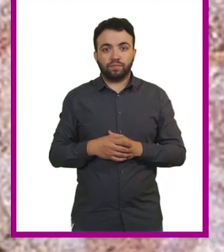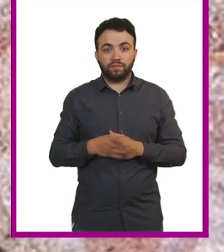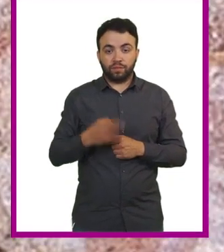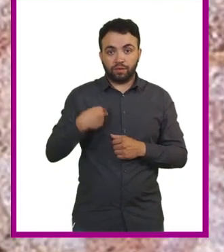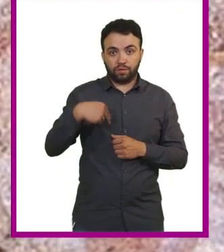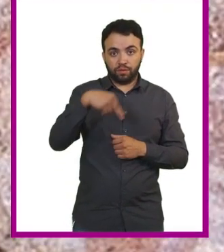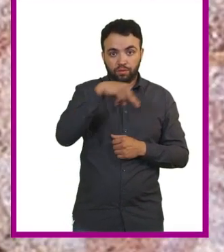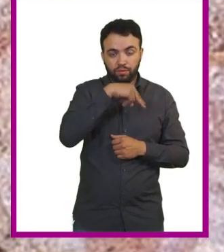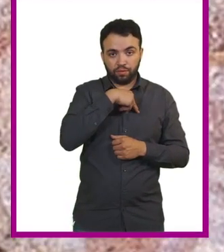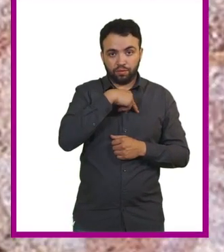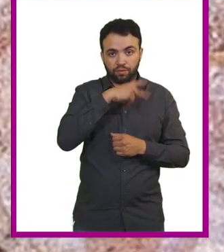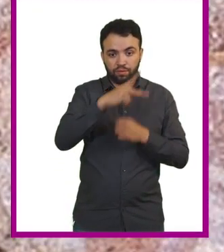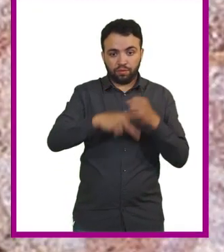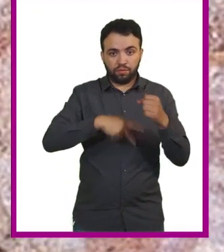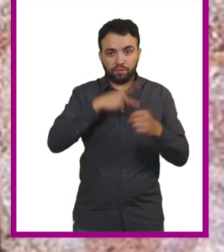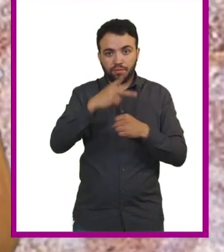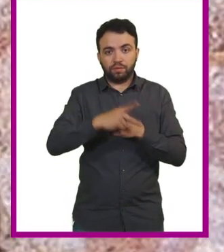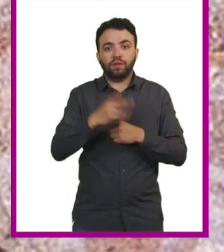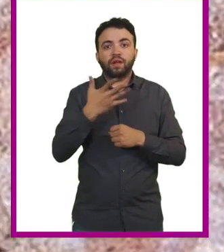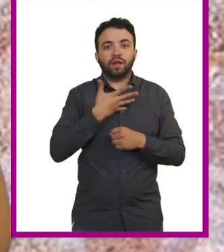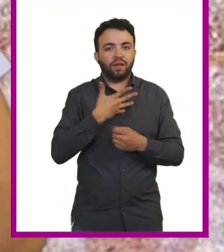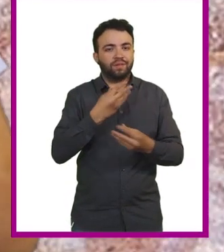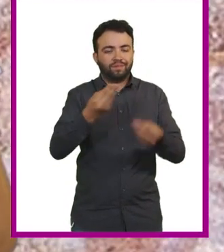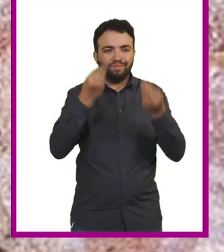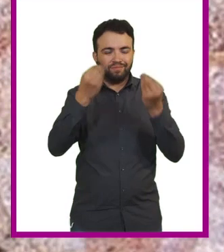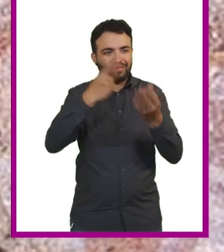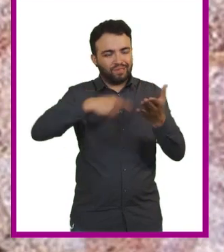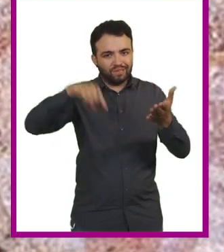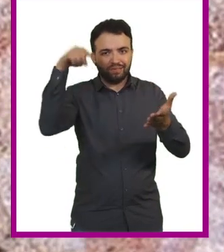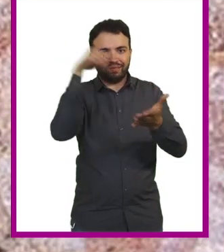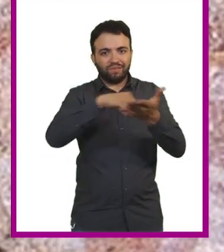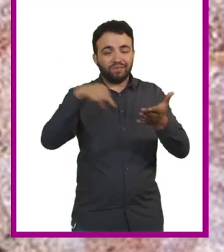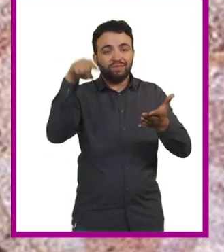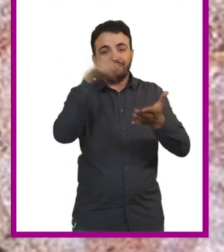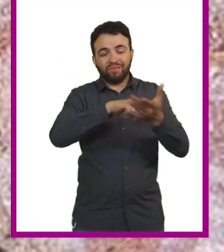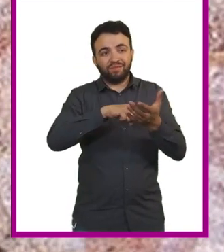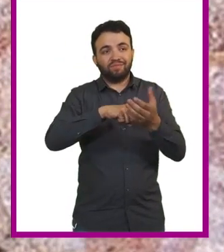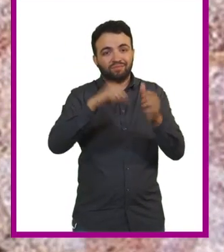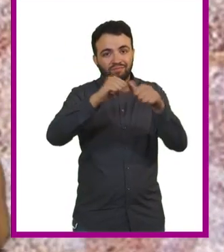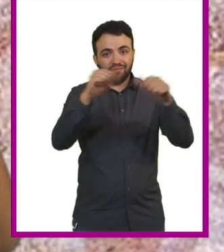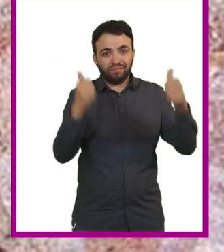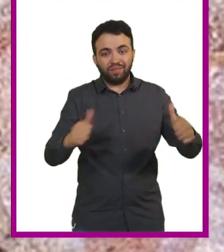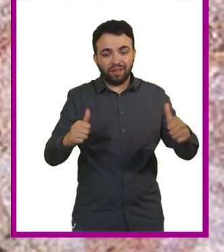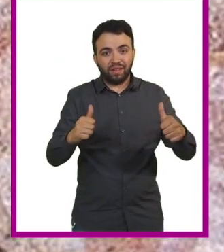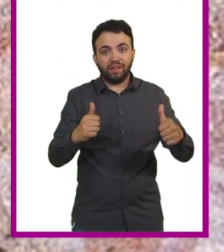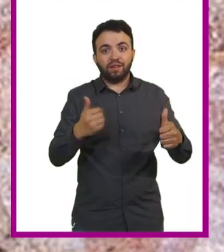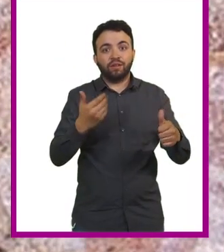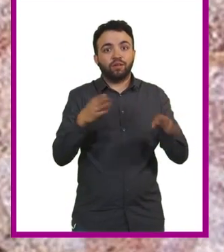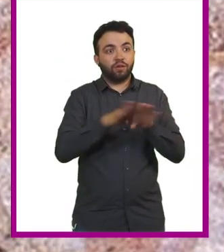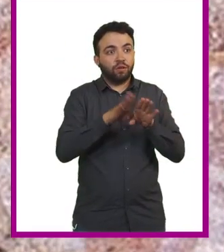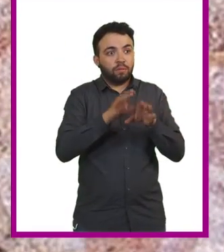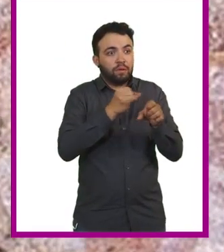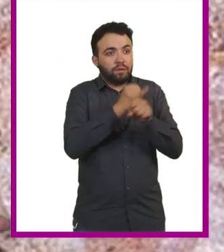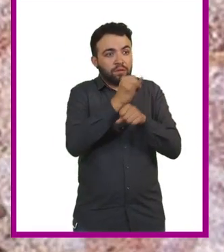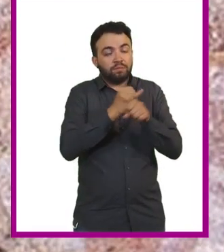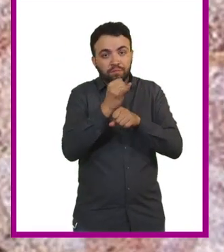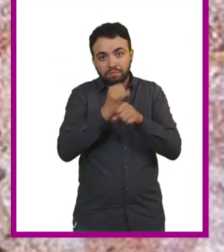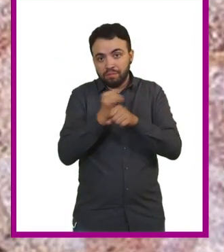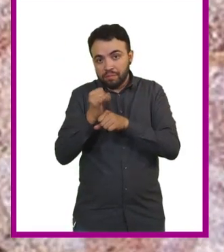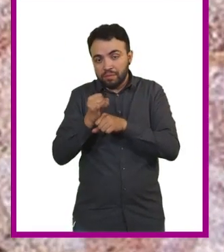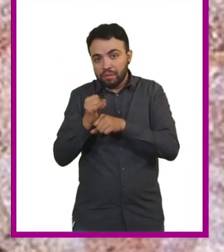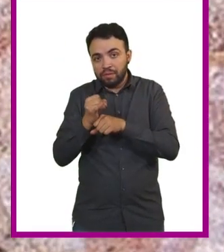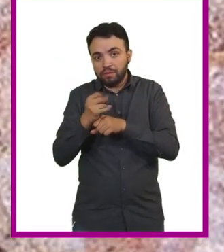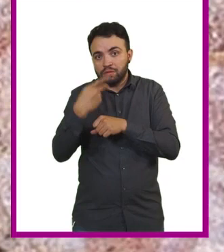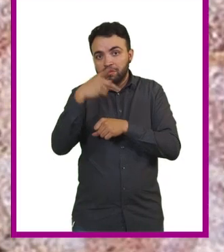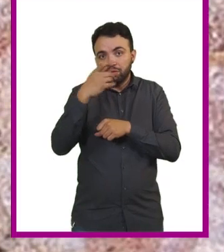En nuestro país existen tantos sitios arqueológicos y tan diversos que, por supuesto, dedicarse a su estudio es una opción muy interesante.